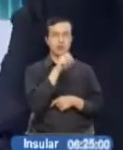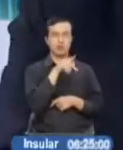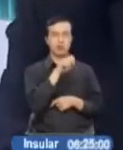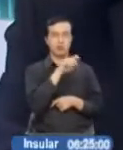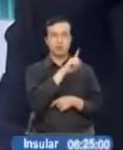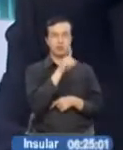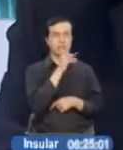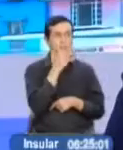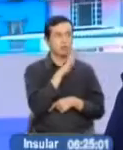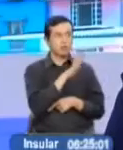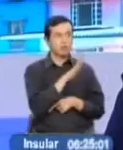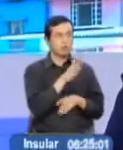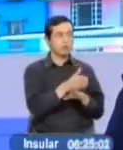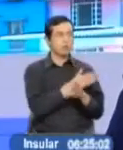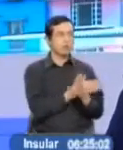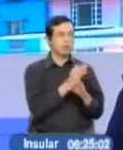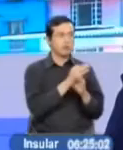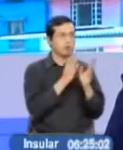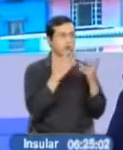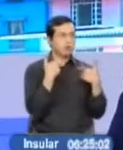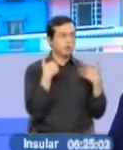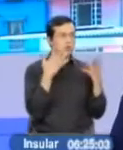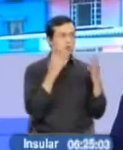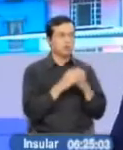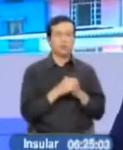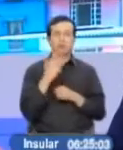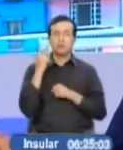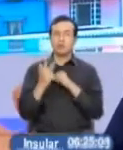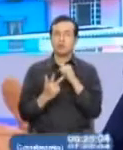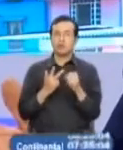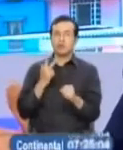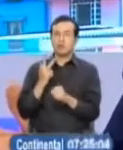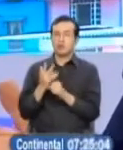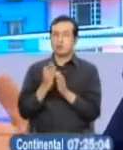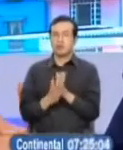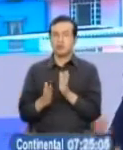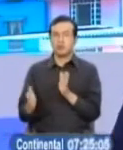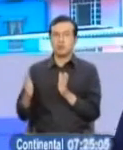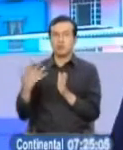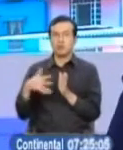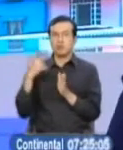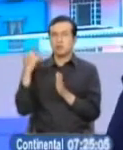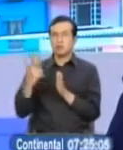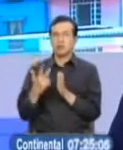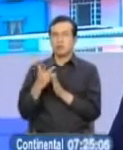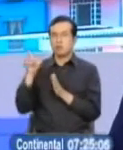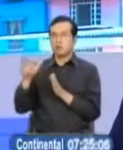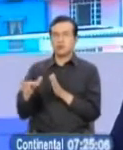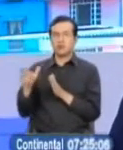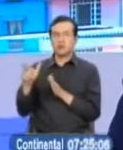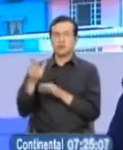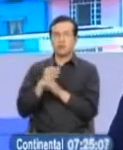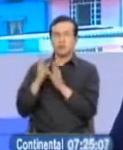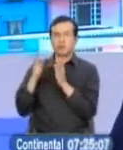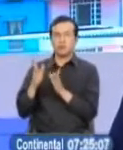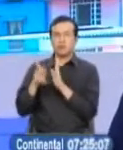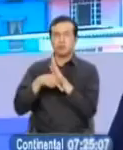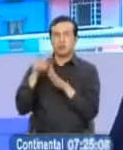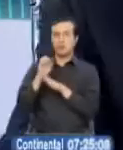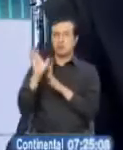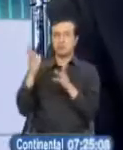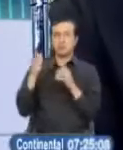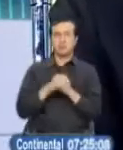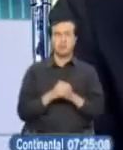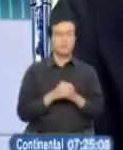era funcionario. Por supuesto. 3 años, son ya hace 3 años que dejó de serlo, funcionario de Petroecuador.